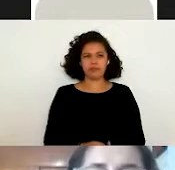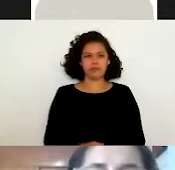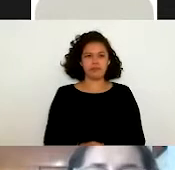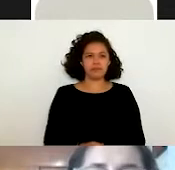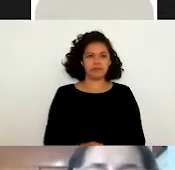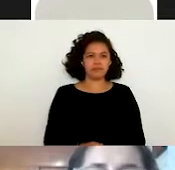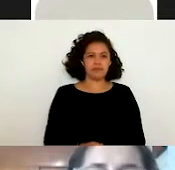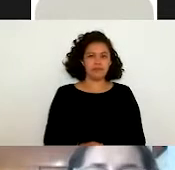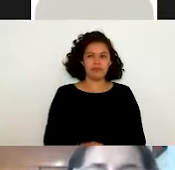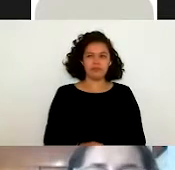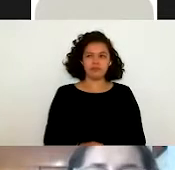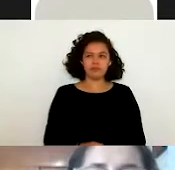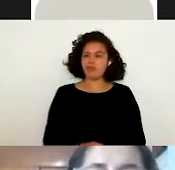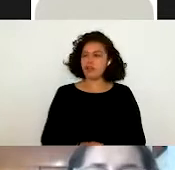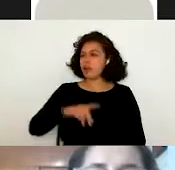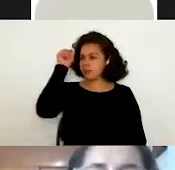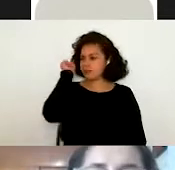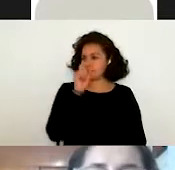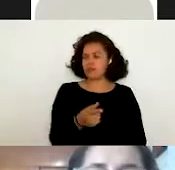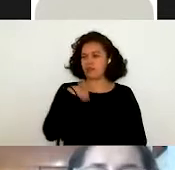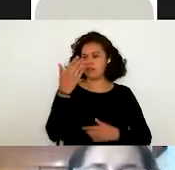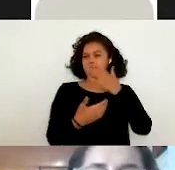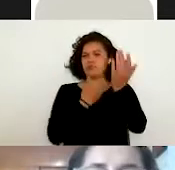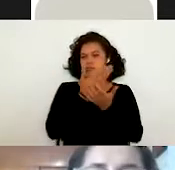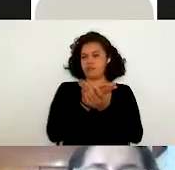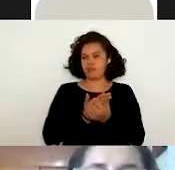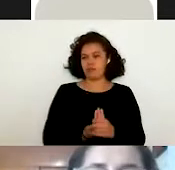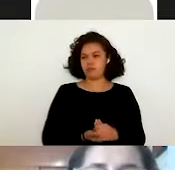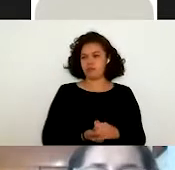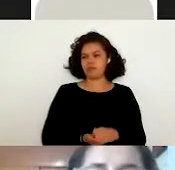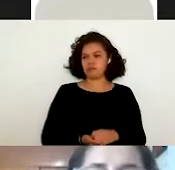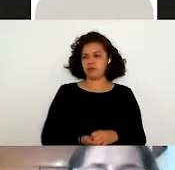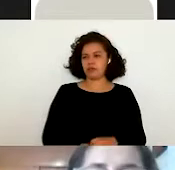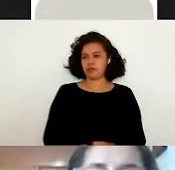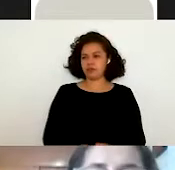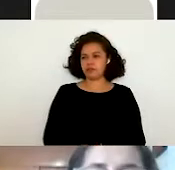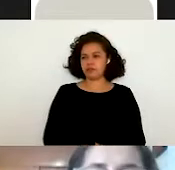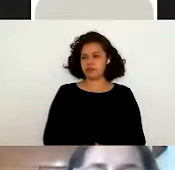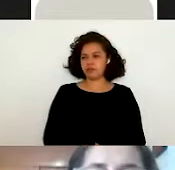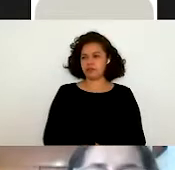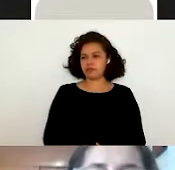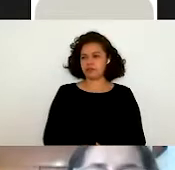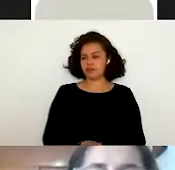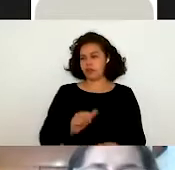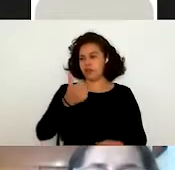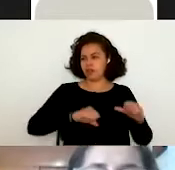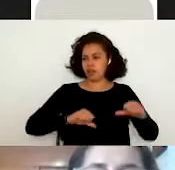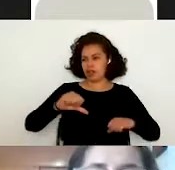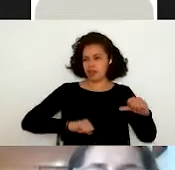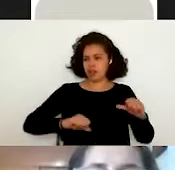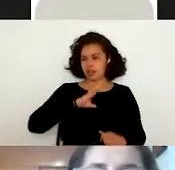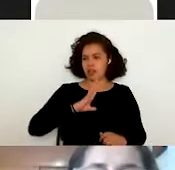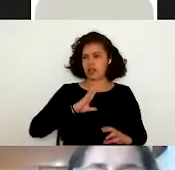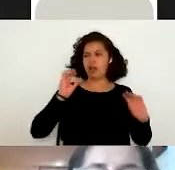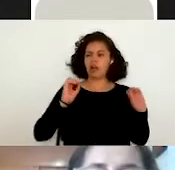De esto mismo les proponía o les propongo otra actividad o les pido de